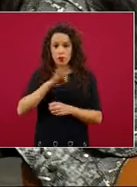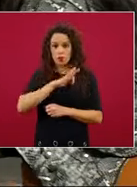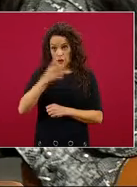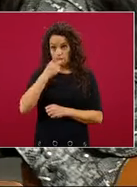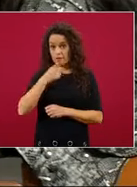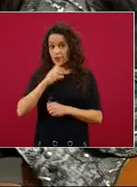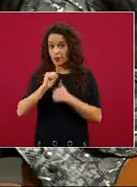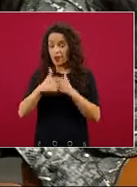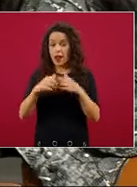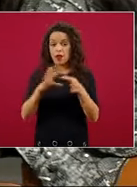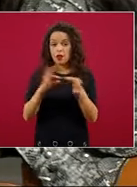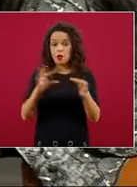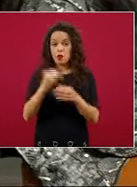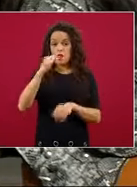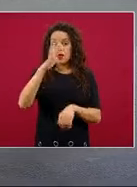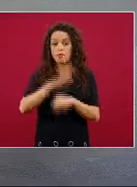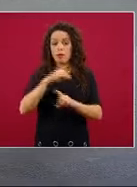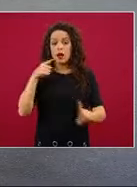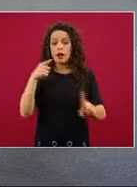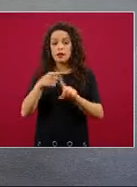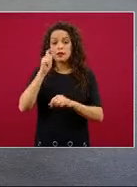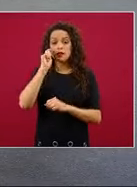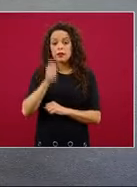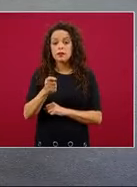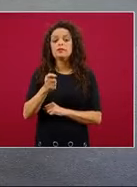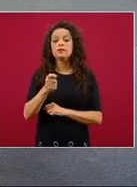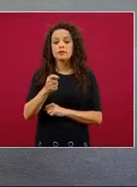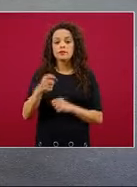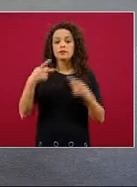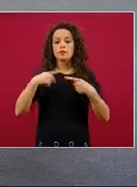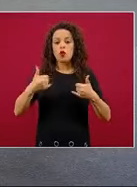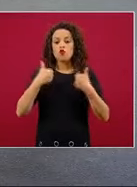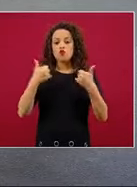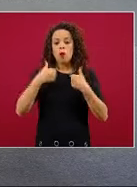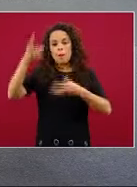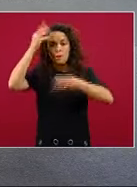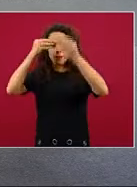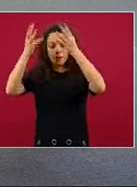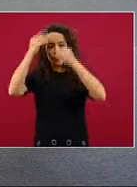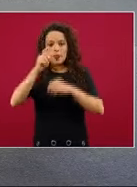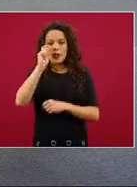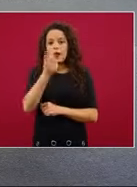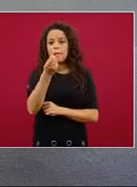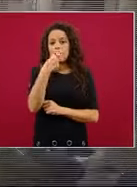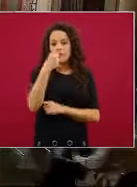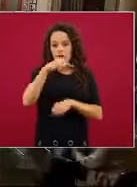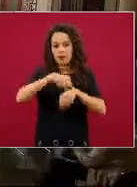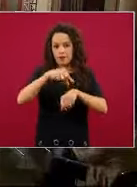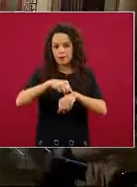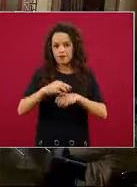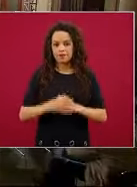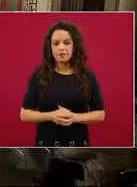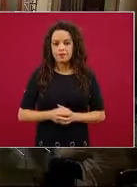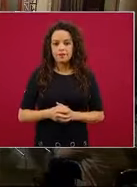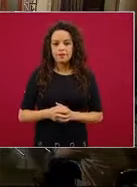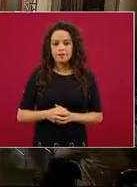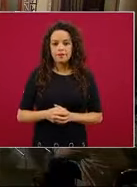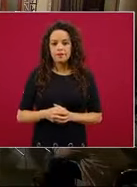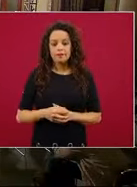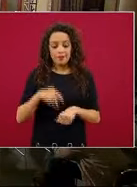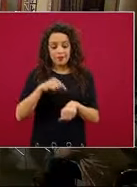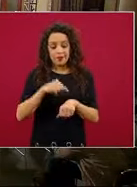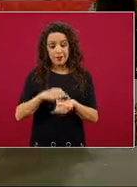respecto? Pero principalmente lo que tiene que ver con los pasantes de medicina. Muchas gracias. Nos quedan 7 minutos, dudo que podamos abordarlo todo,